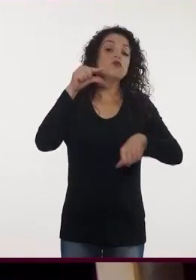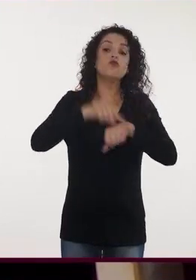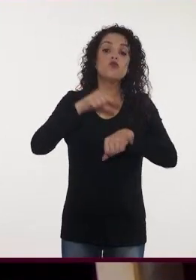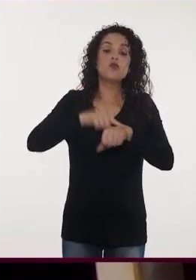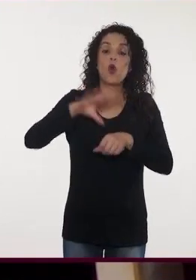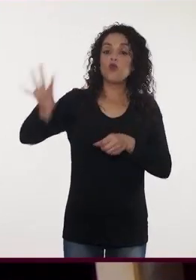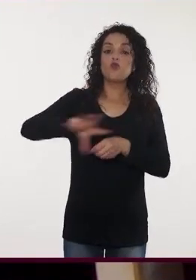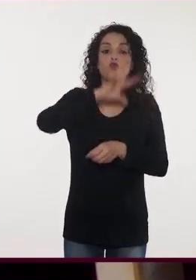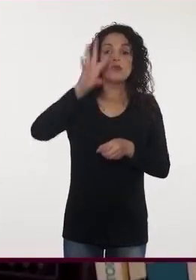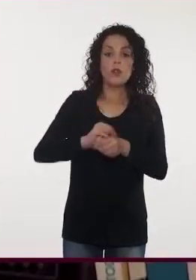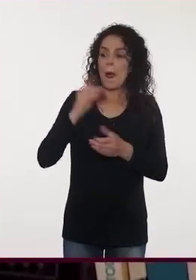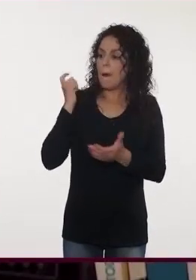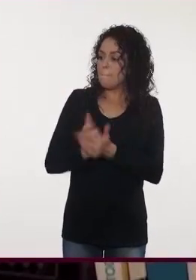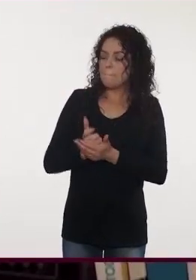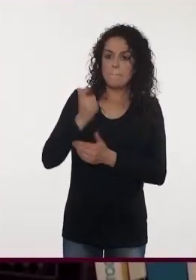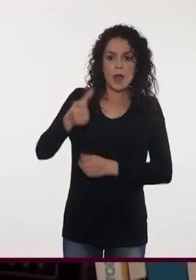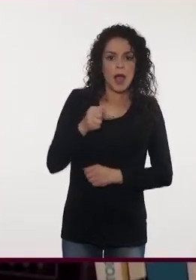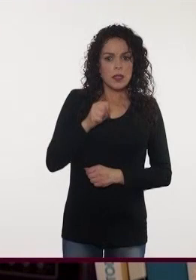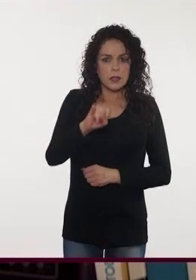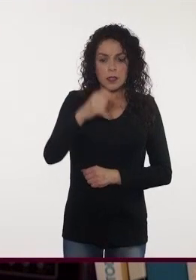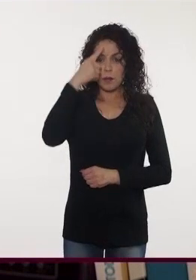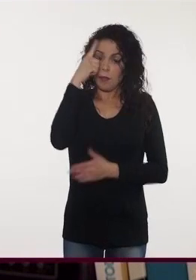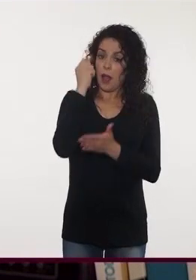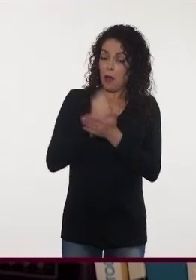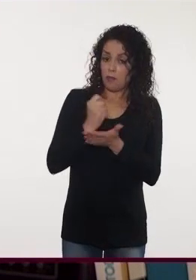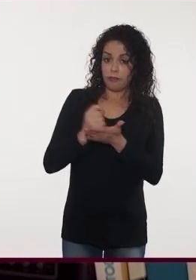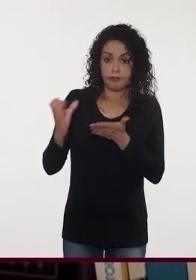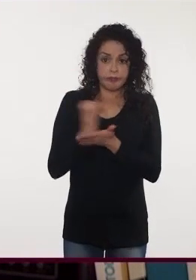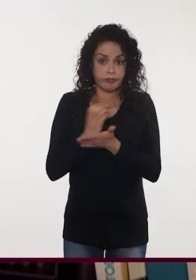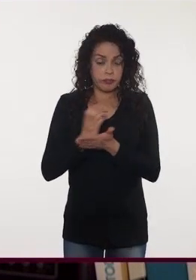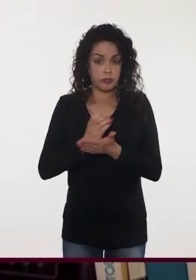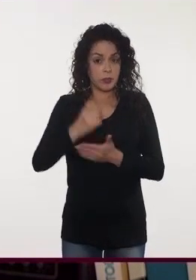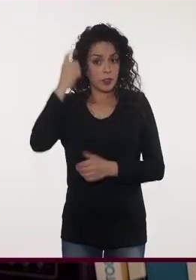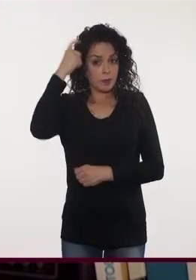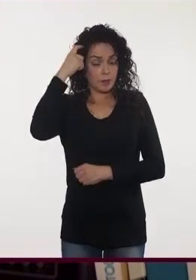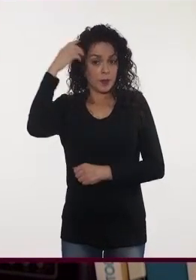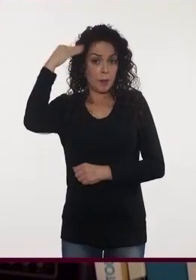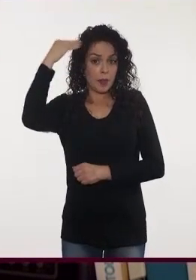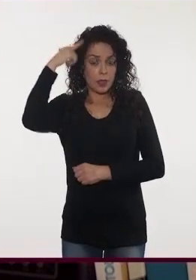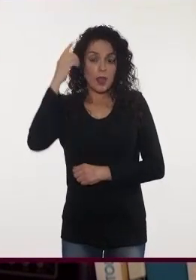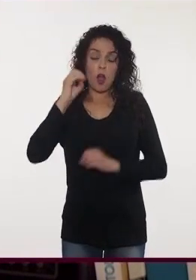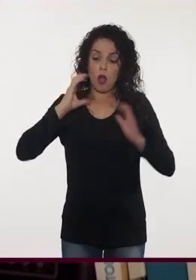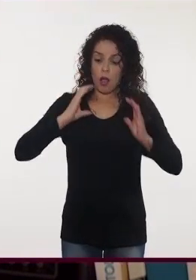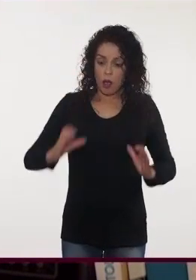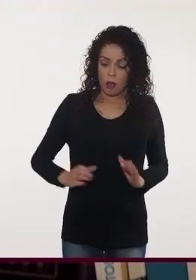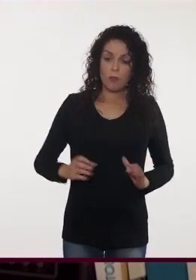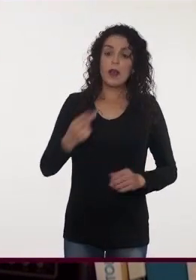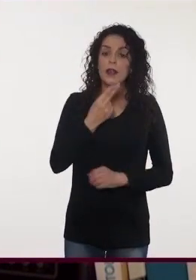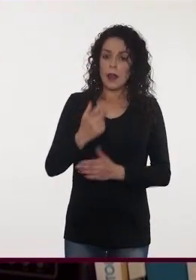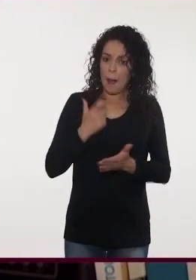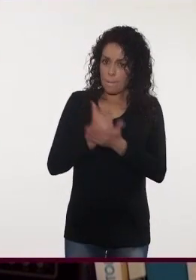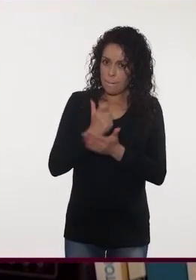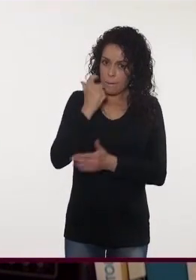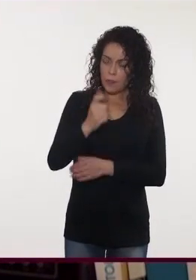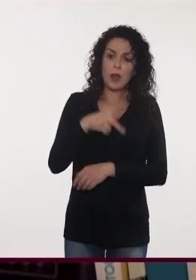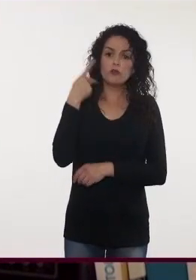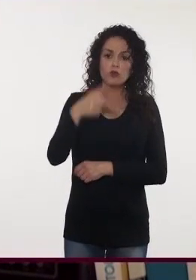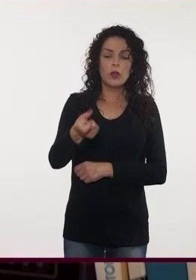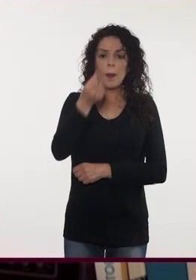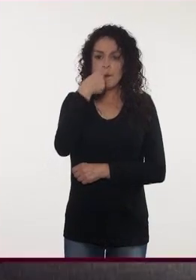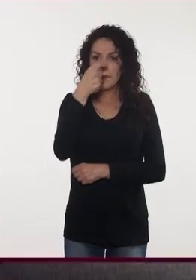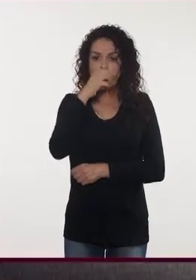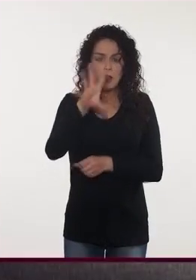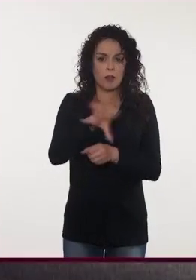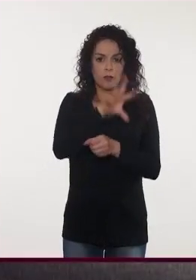todos los gastos pagados, a la rehabilitación física y mental, a que sean pagados los medicamentos necesarios para su